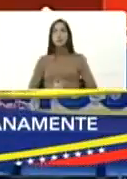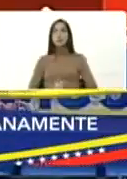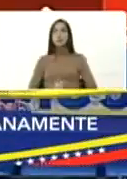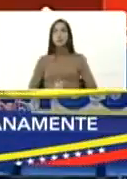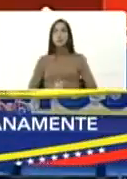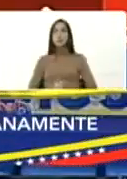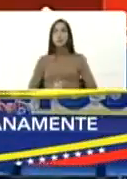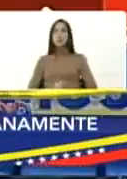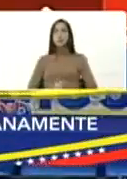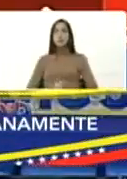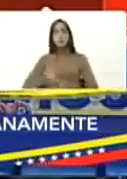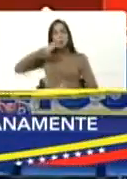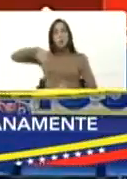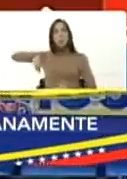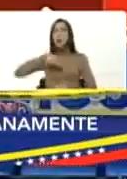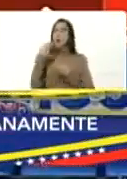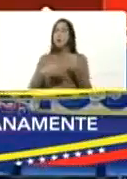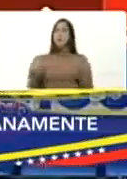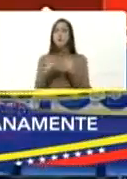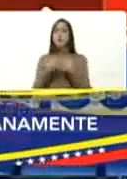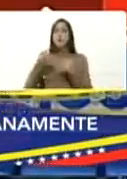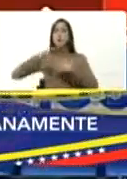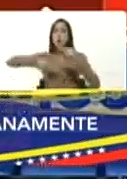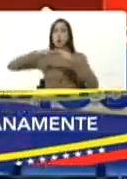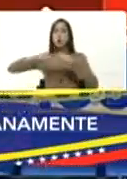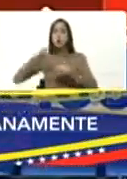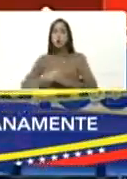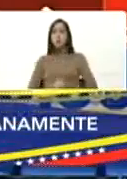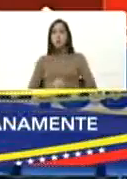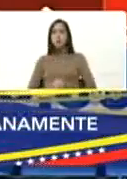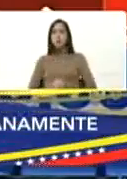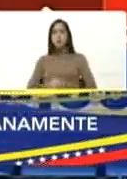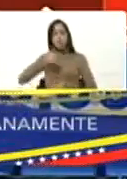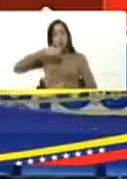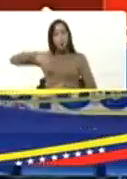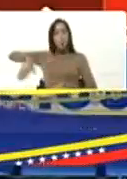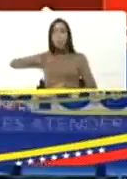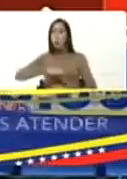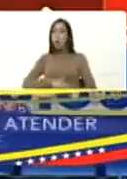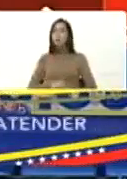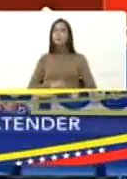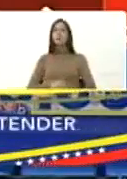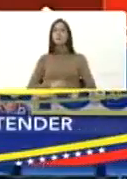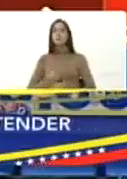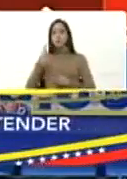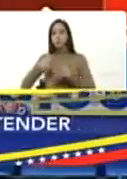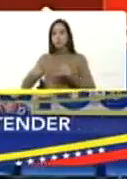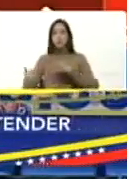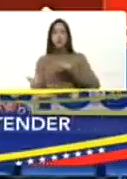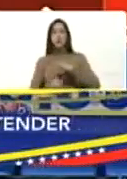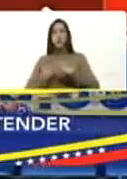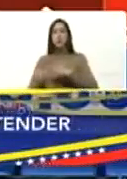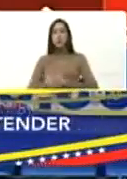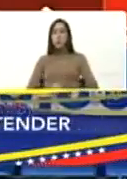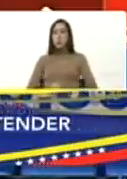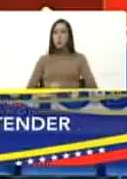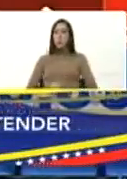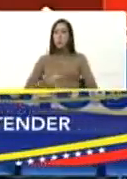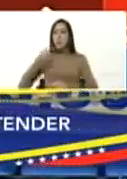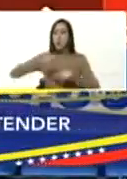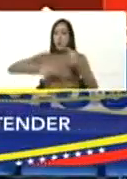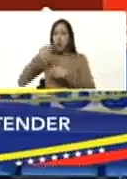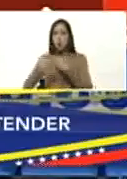poder popular para construir viviendas. El poder popular en las ACIT para construir